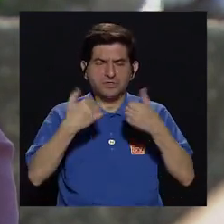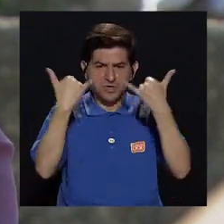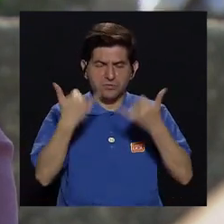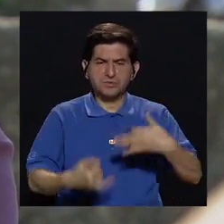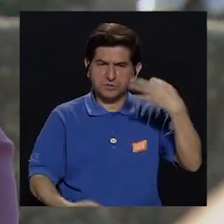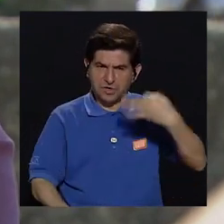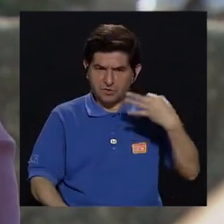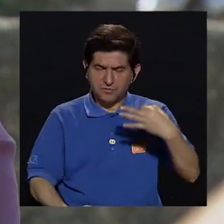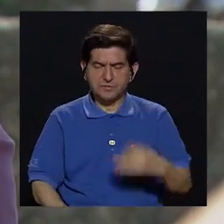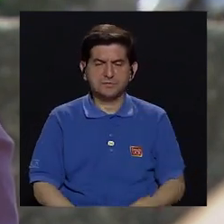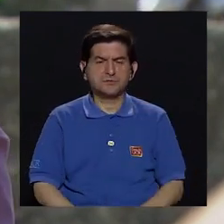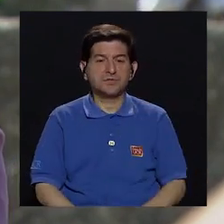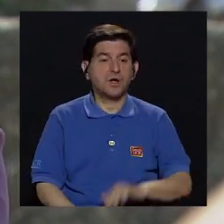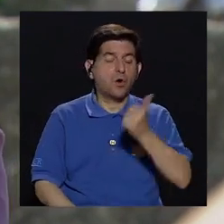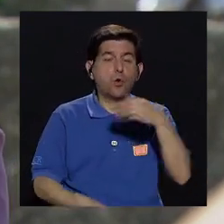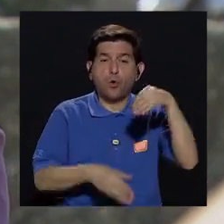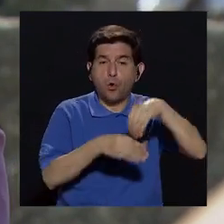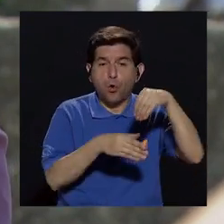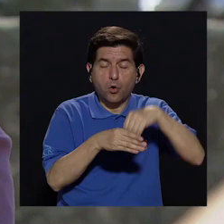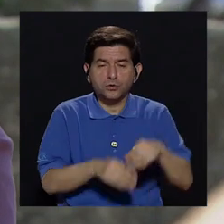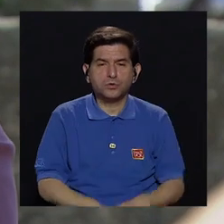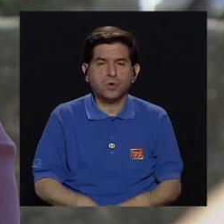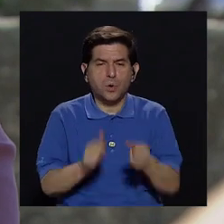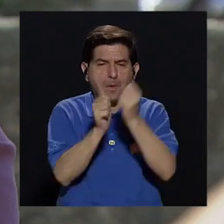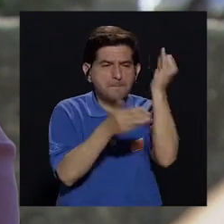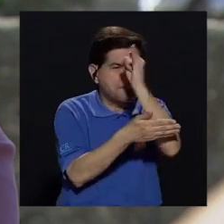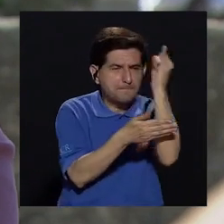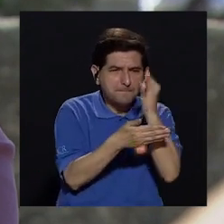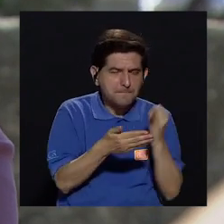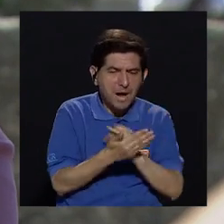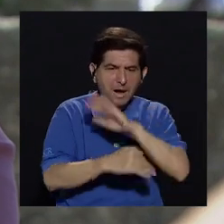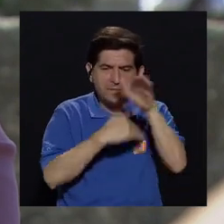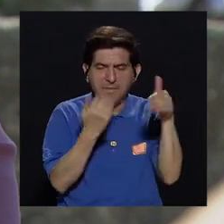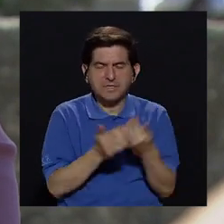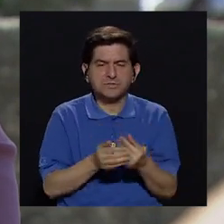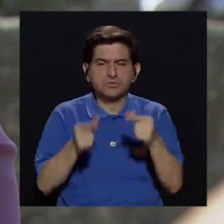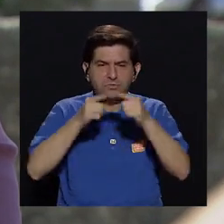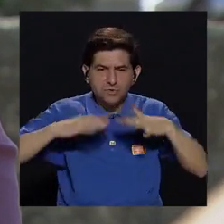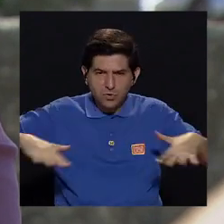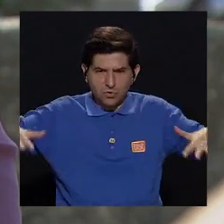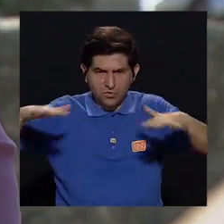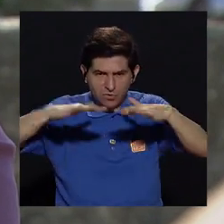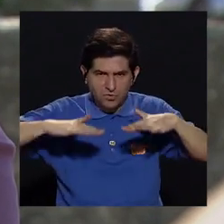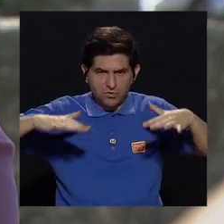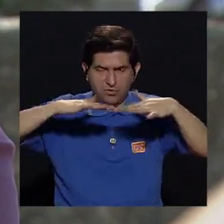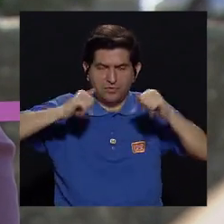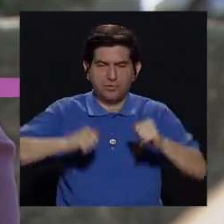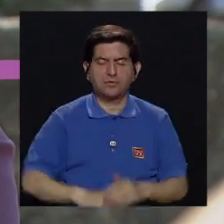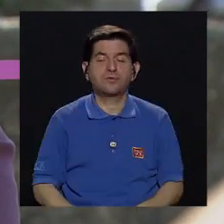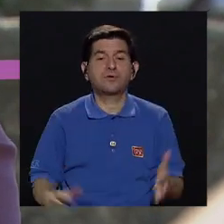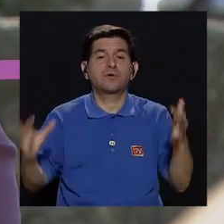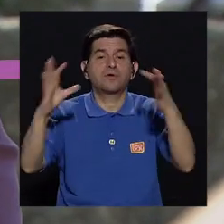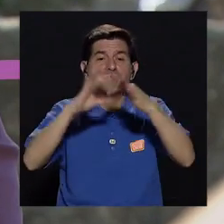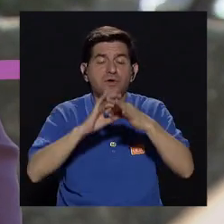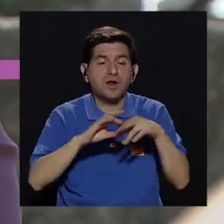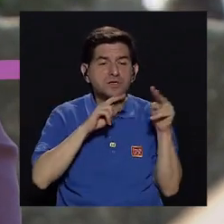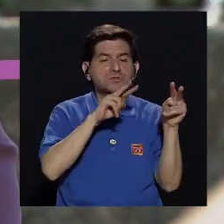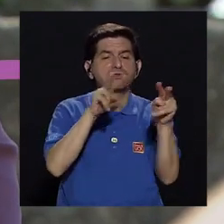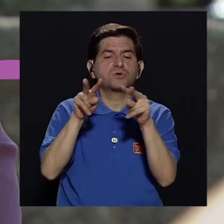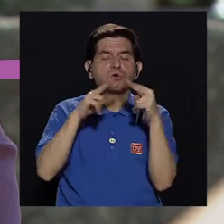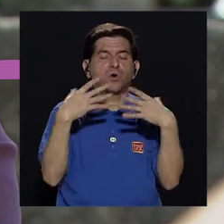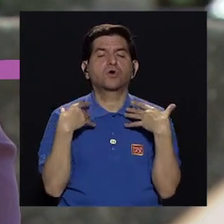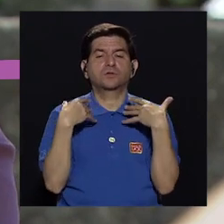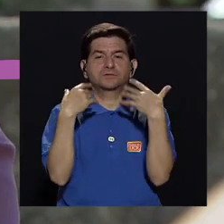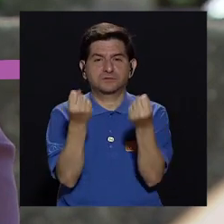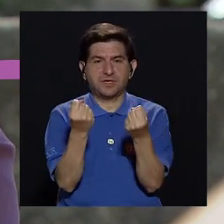y disponibles. Otro componente son los mapas y todo lo georreferenciado relacionado a vigilancia